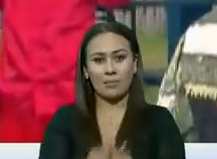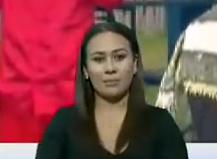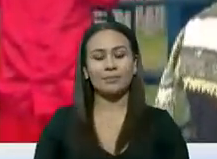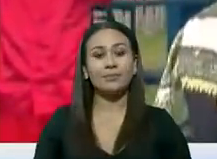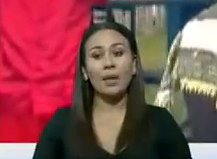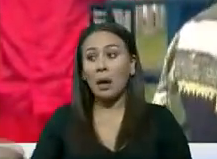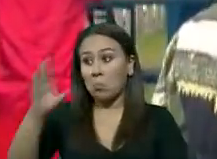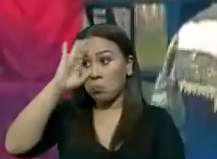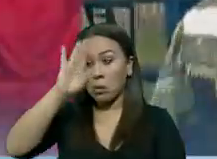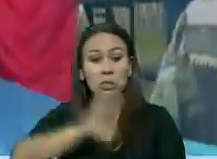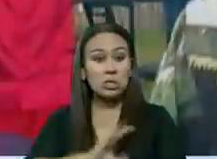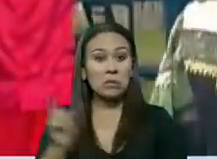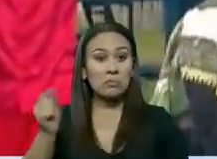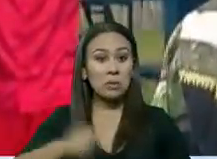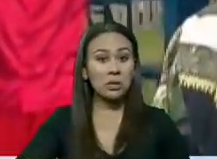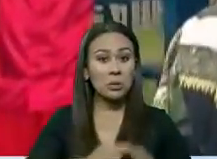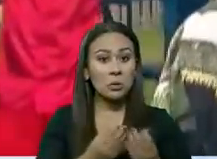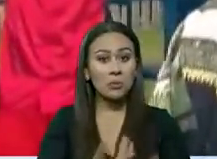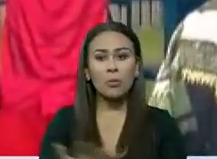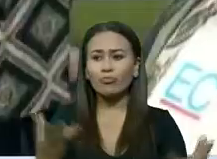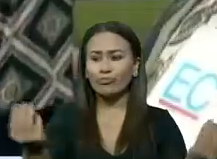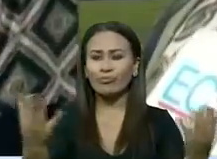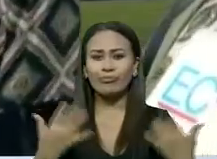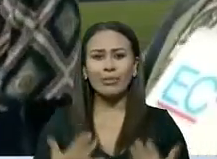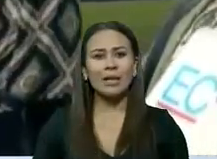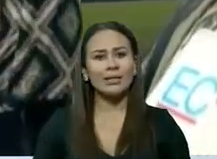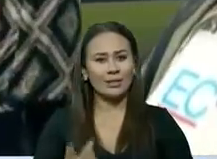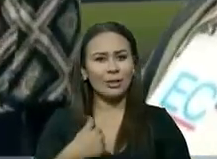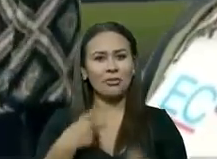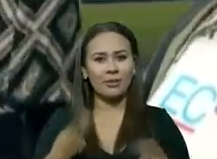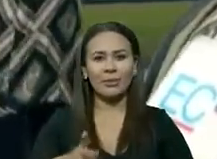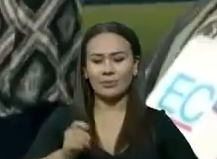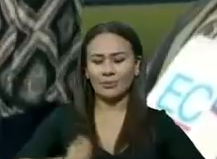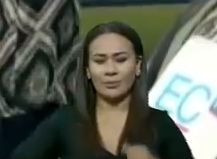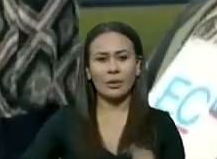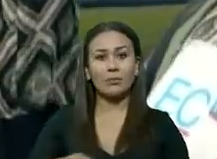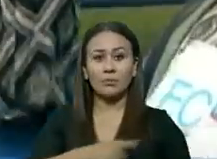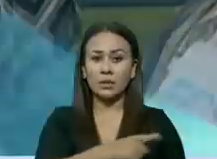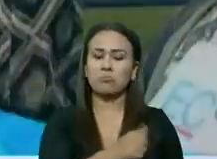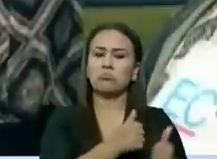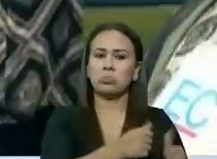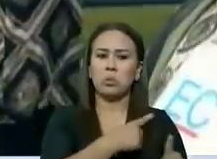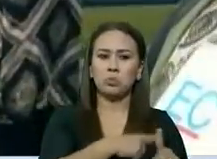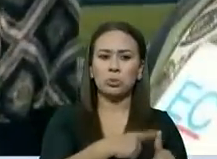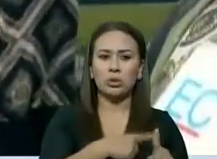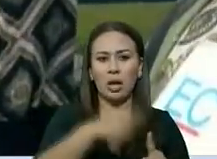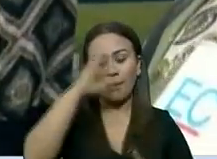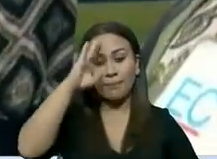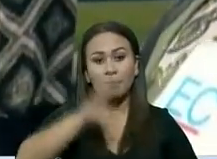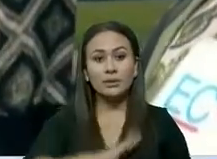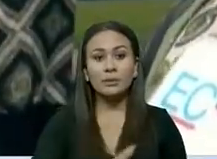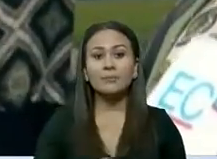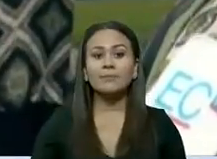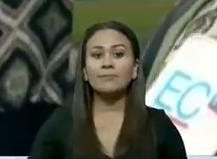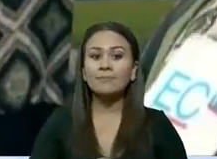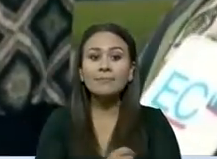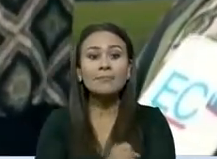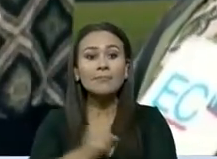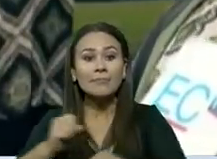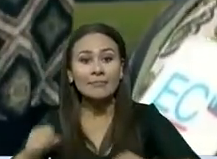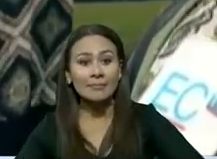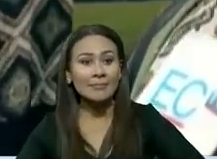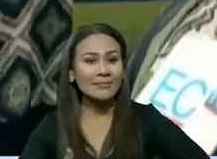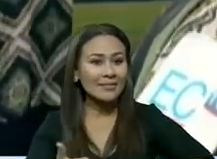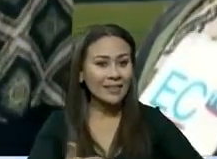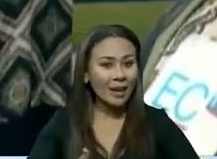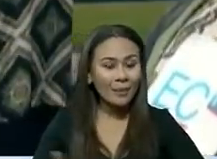se presenta, la gente no quiere que se vaya. Incluso dando su vida por la ciudadanía del Ecuador y de su sitio de trabajo donde